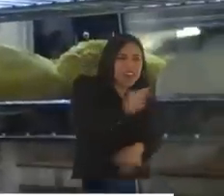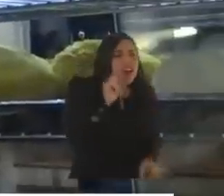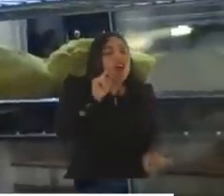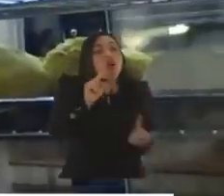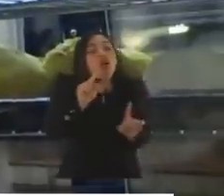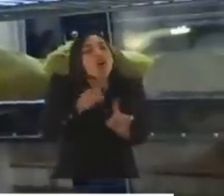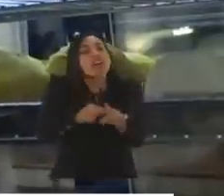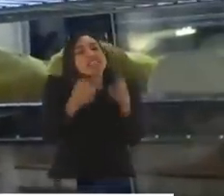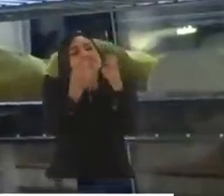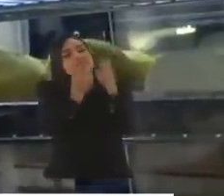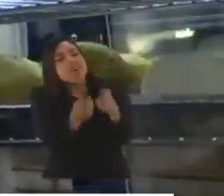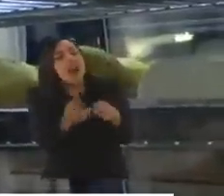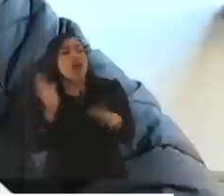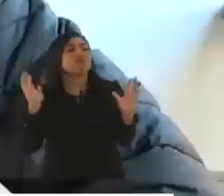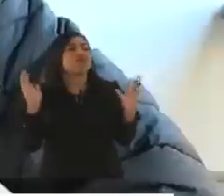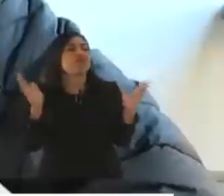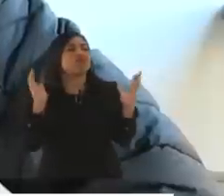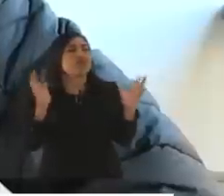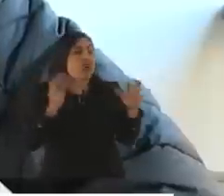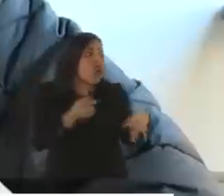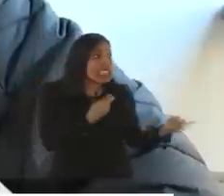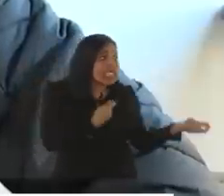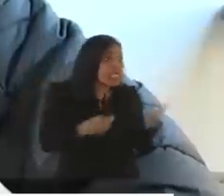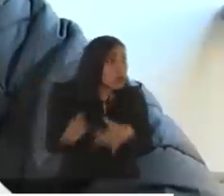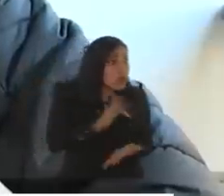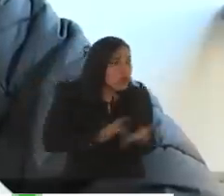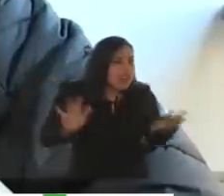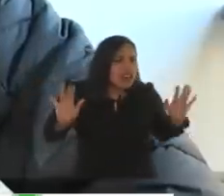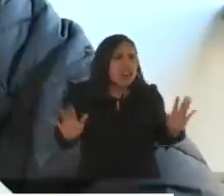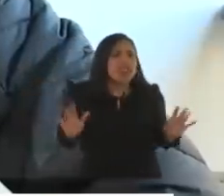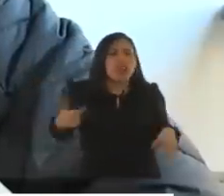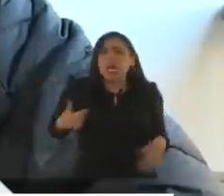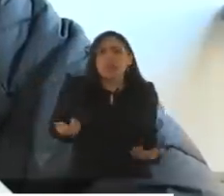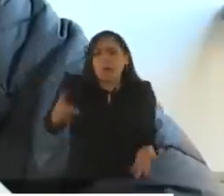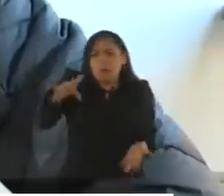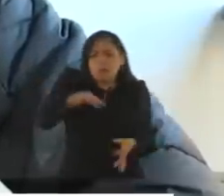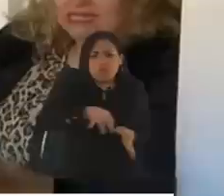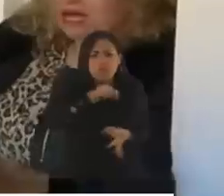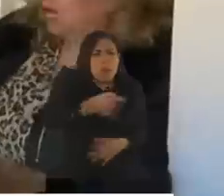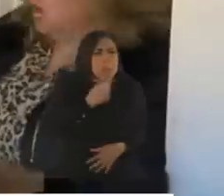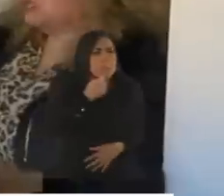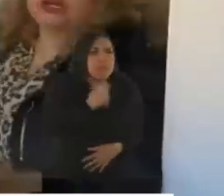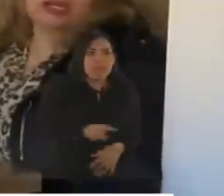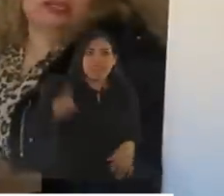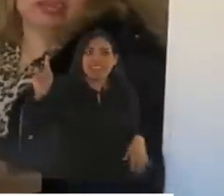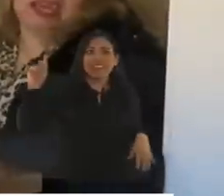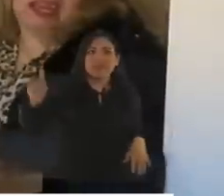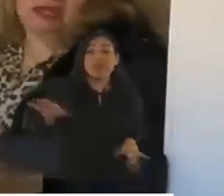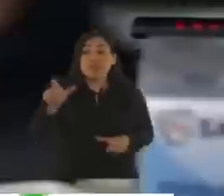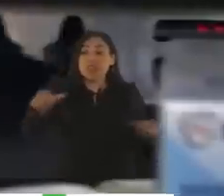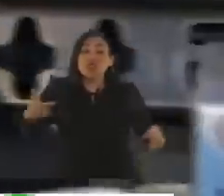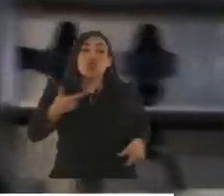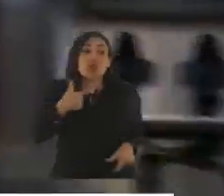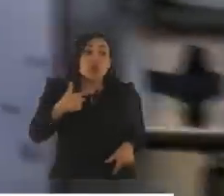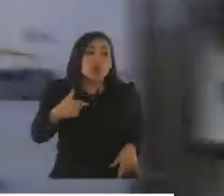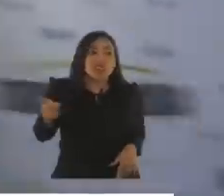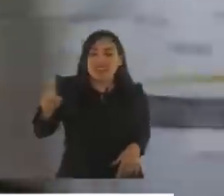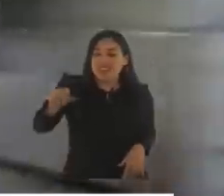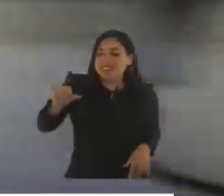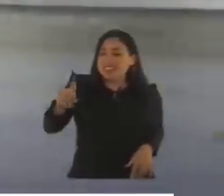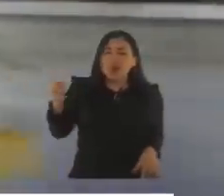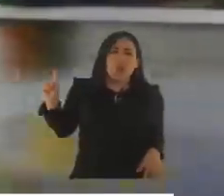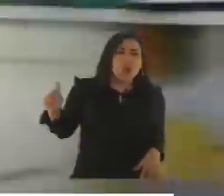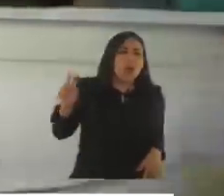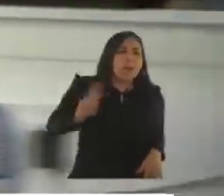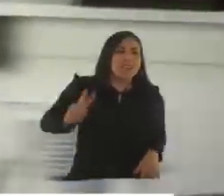para sentarse sin prisa. Es algo típico que no lo había aquí en el pueblo y ha degustado mucho. Saúl Guerrero llegó hace